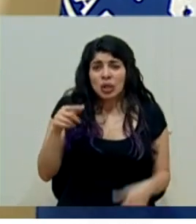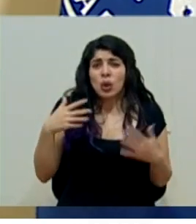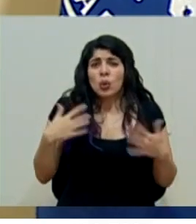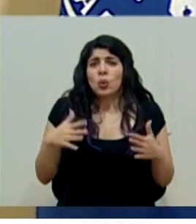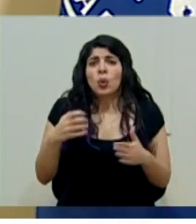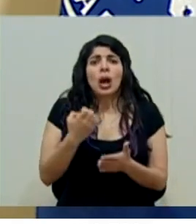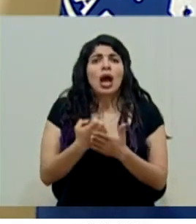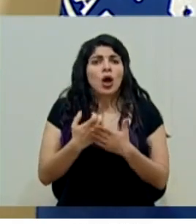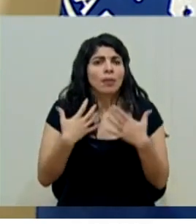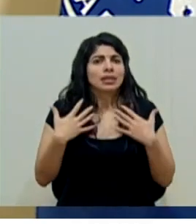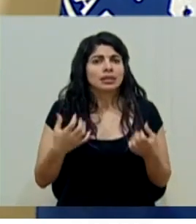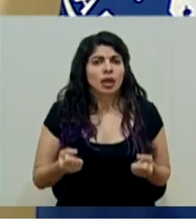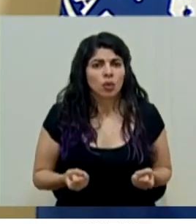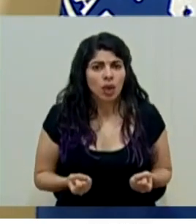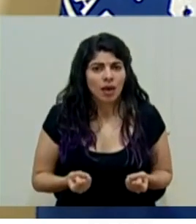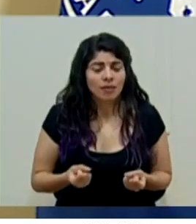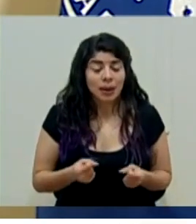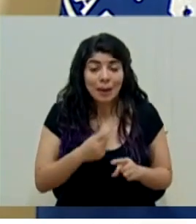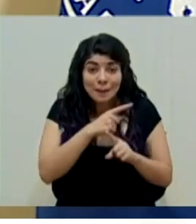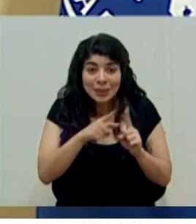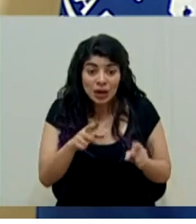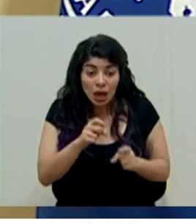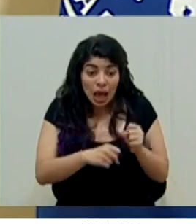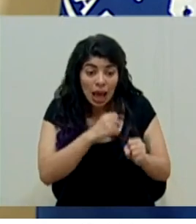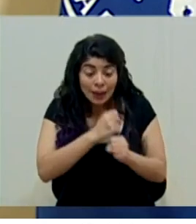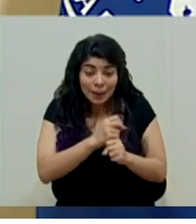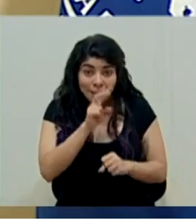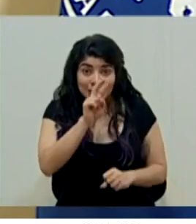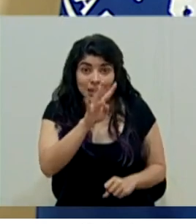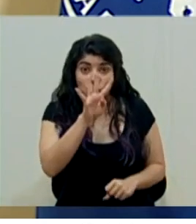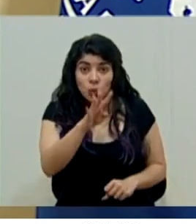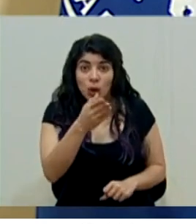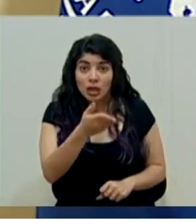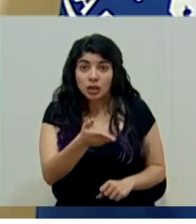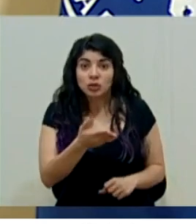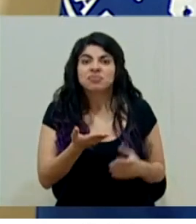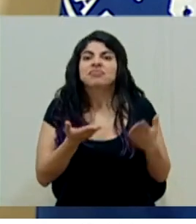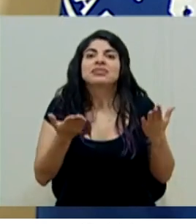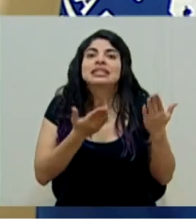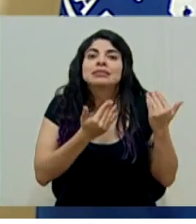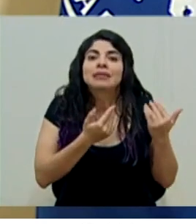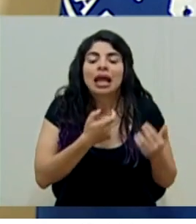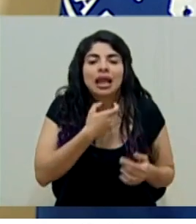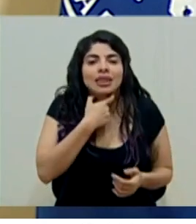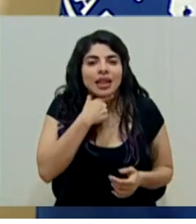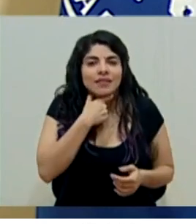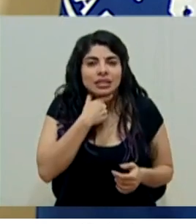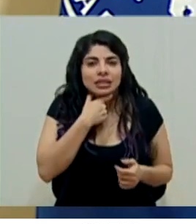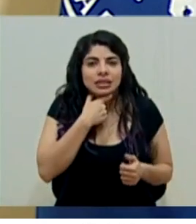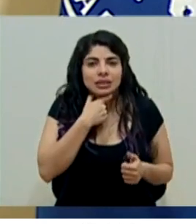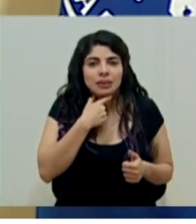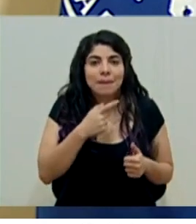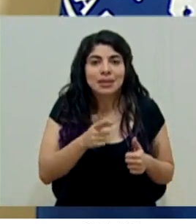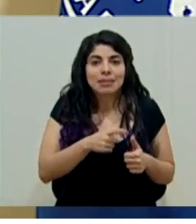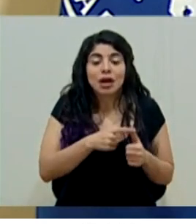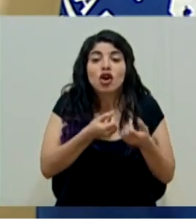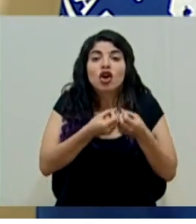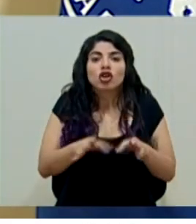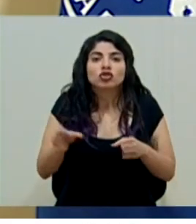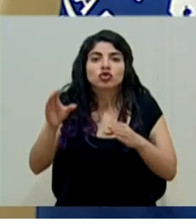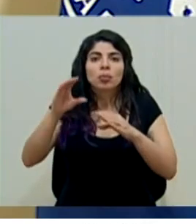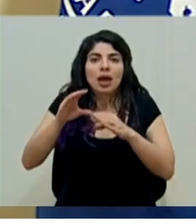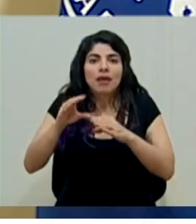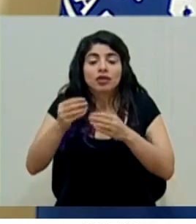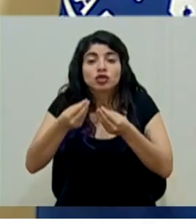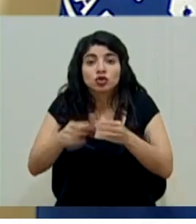es una economía sana. Pero incluso en el 24 lo que espera tener es un déficit primario con superávit, más bien un